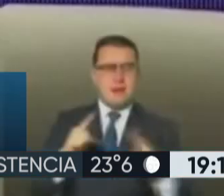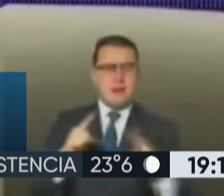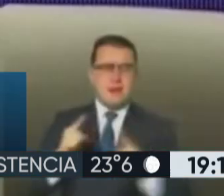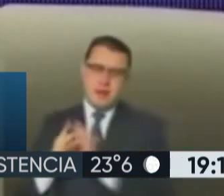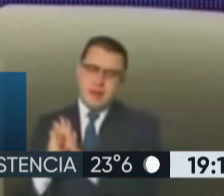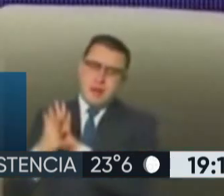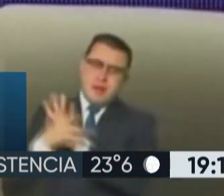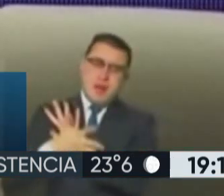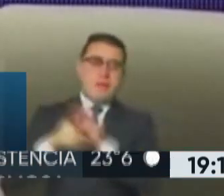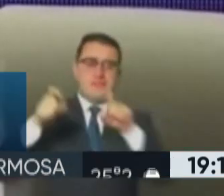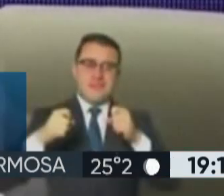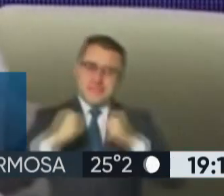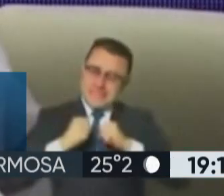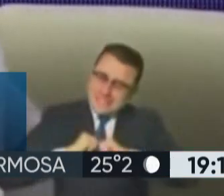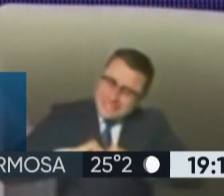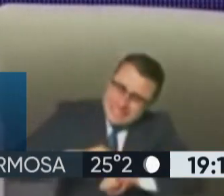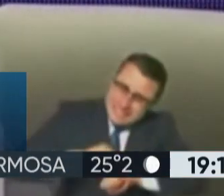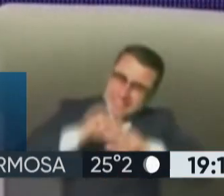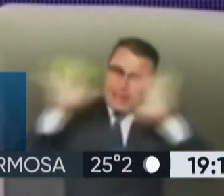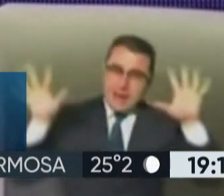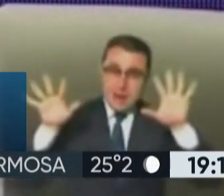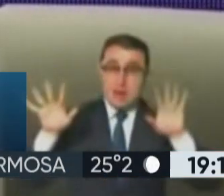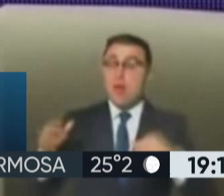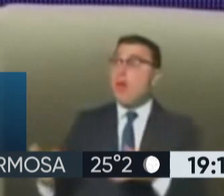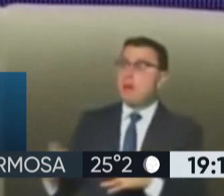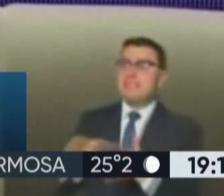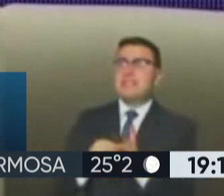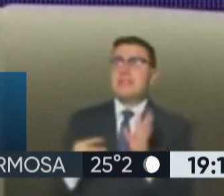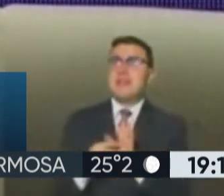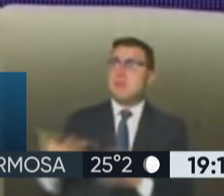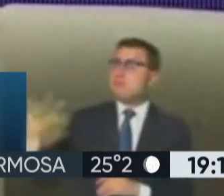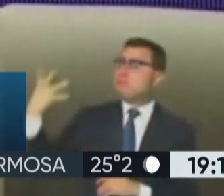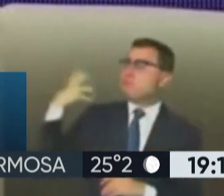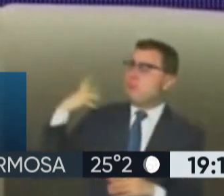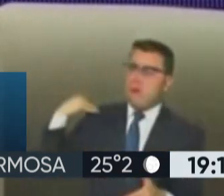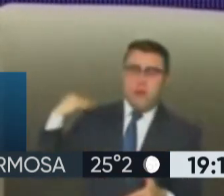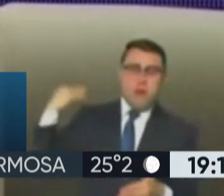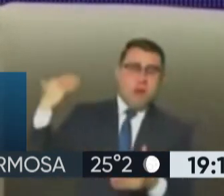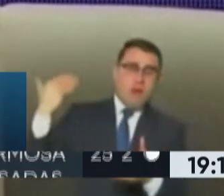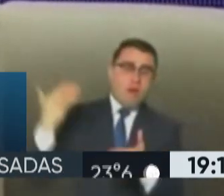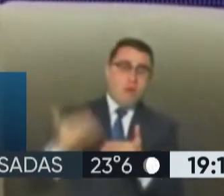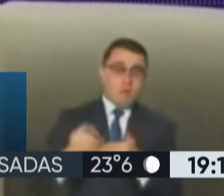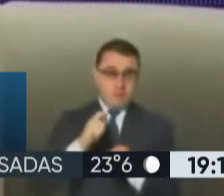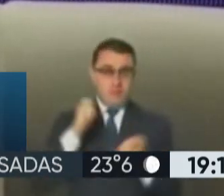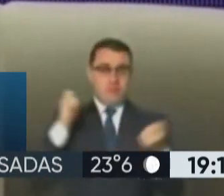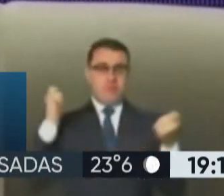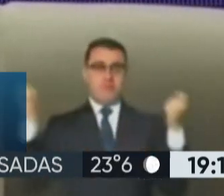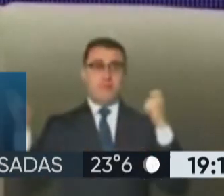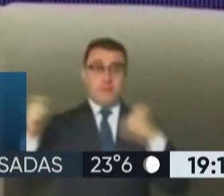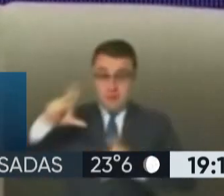colombiano. Aquí se acaba una fase, la insurgencia armada en América Latina,